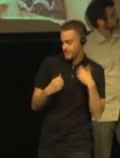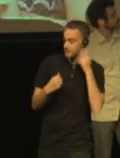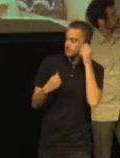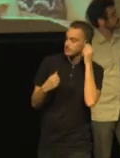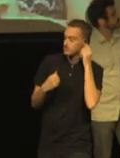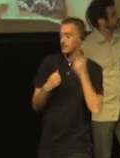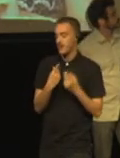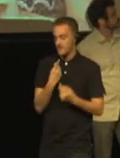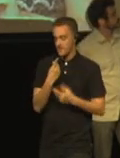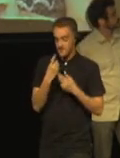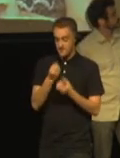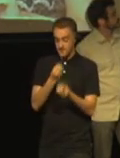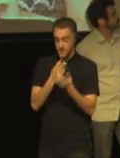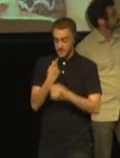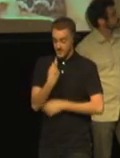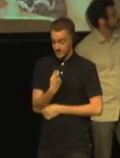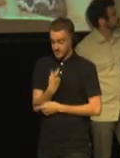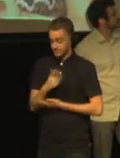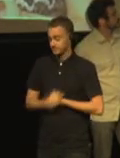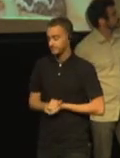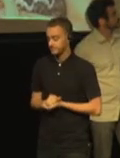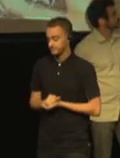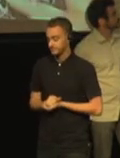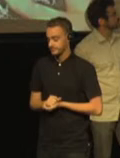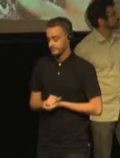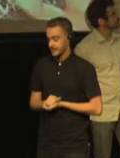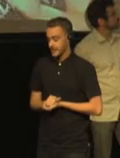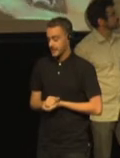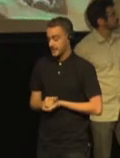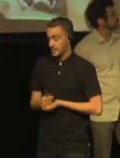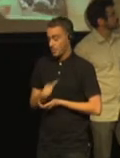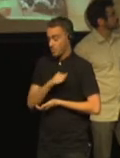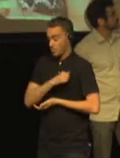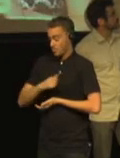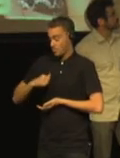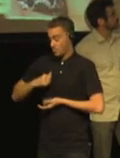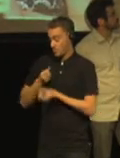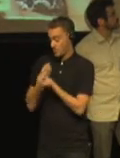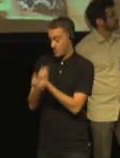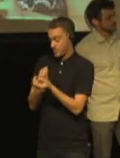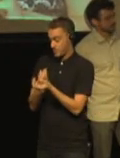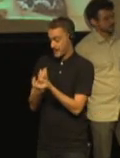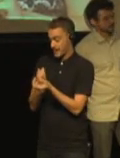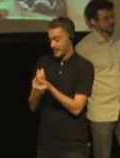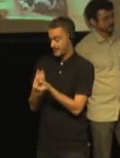evidencia venía de autoinformes. Que, digamos,